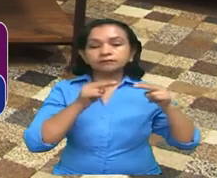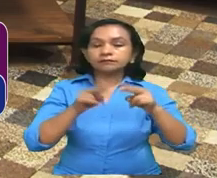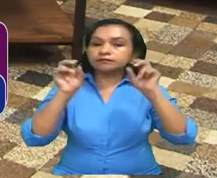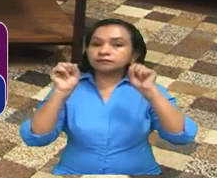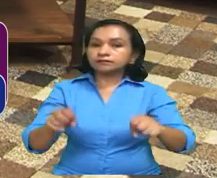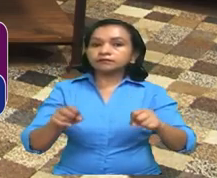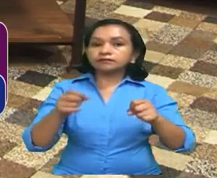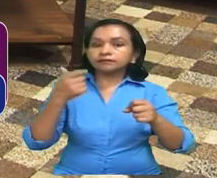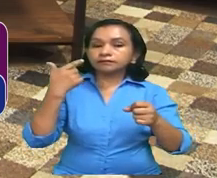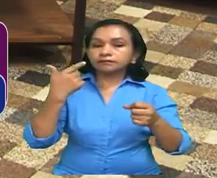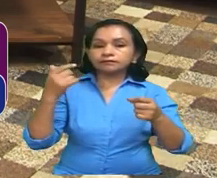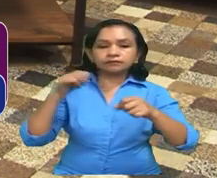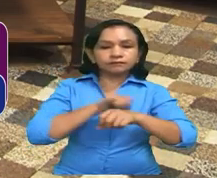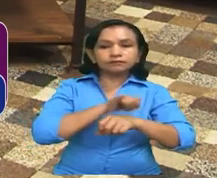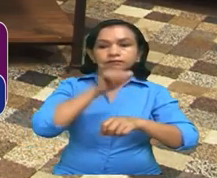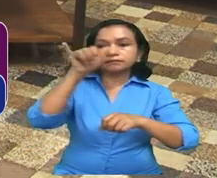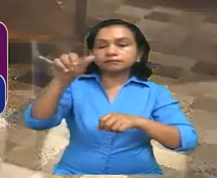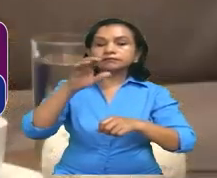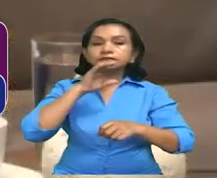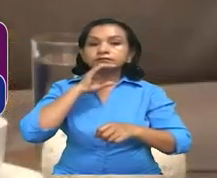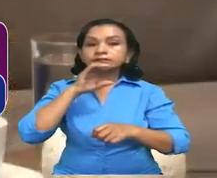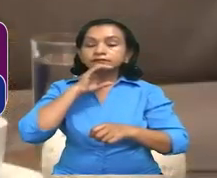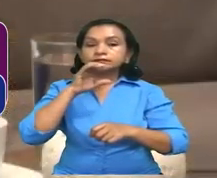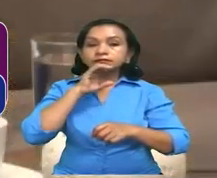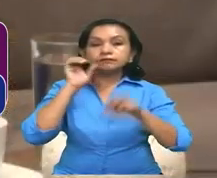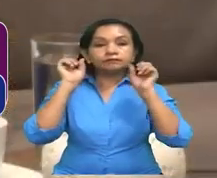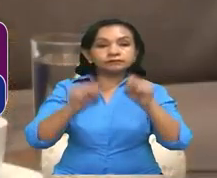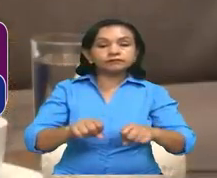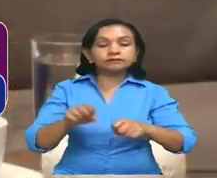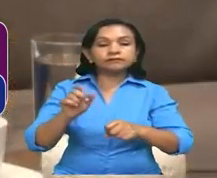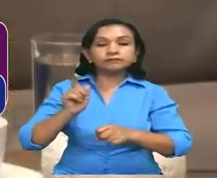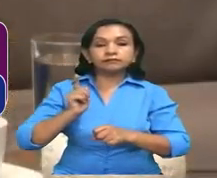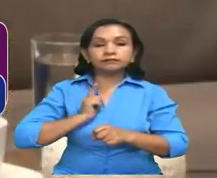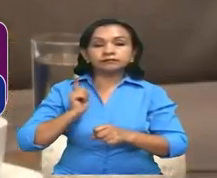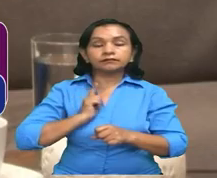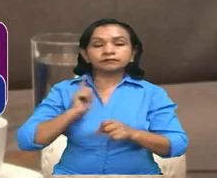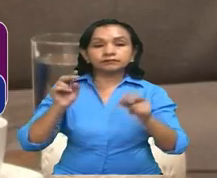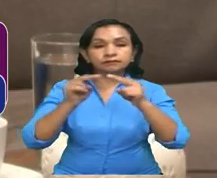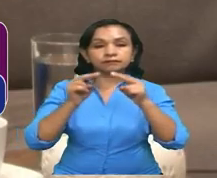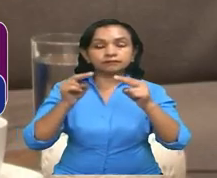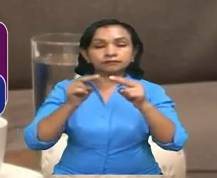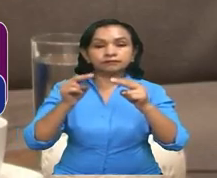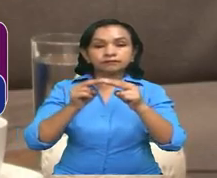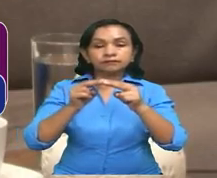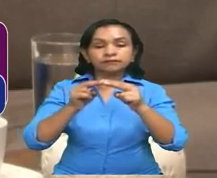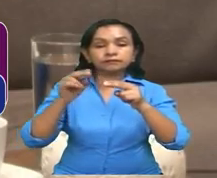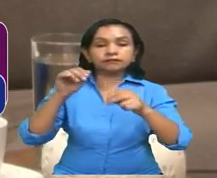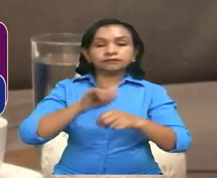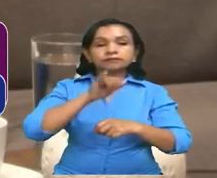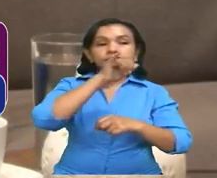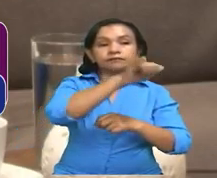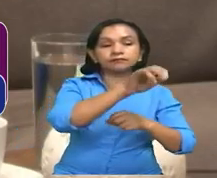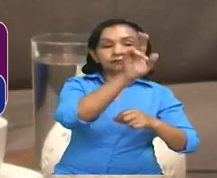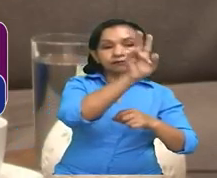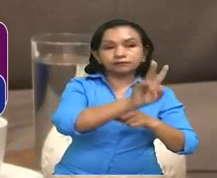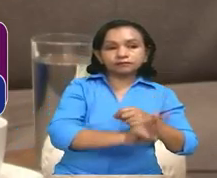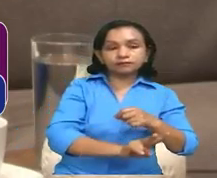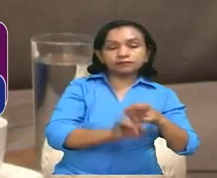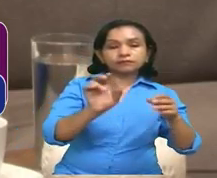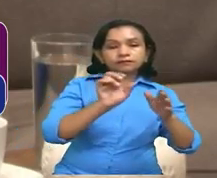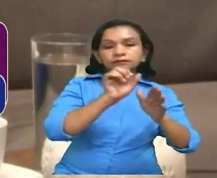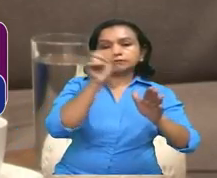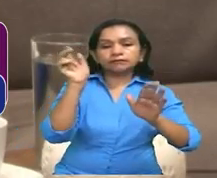de Venezuela se inició con lo que es la línea aérea con Viasa, las frecuencias que nos están conectando aún más con el resto del